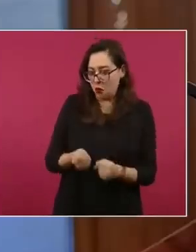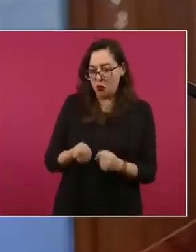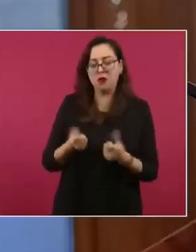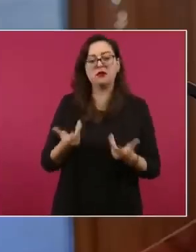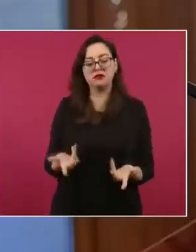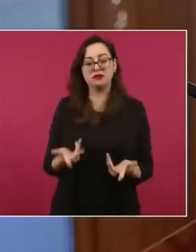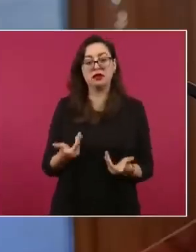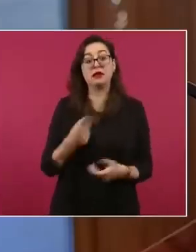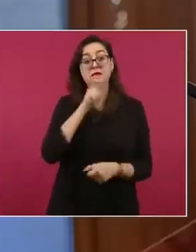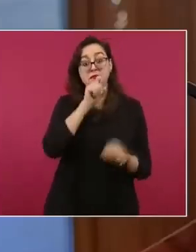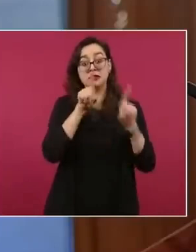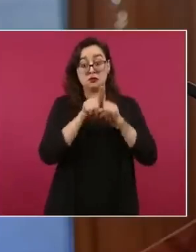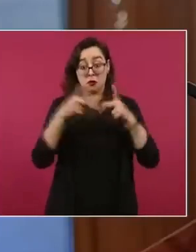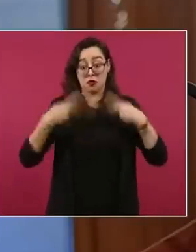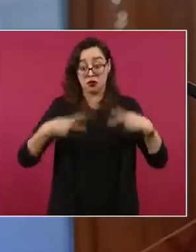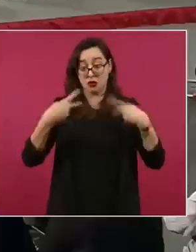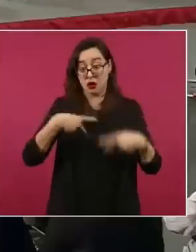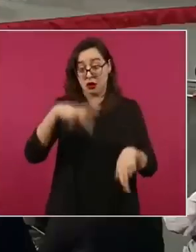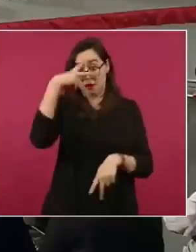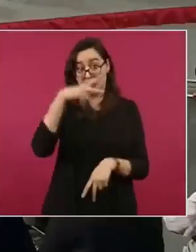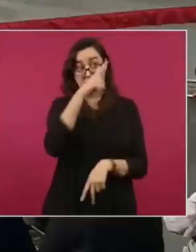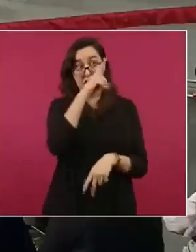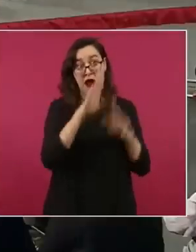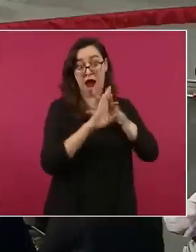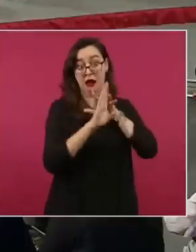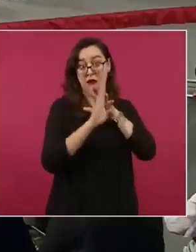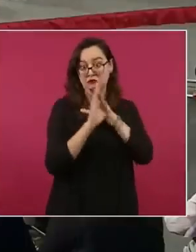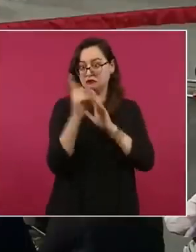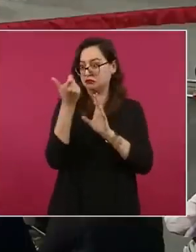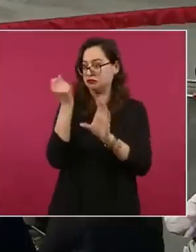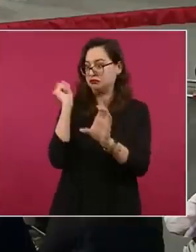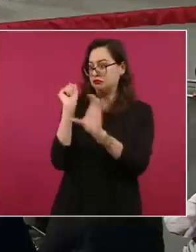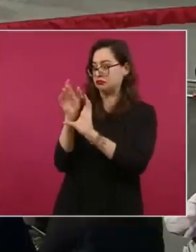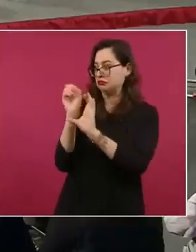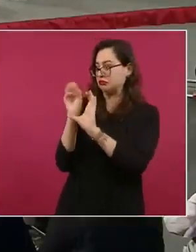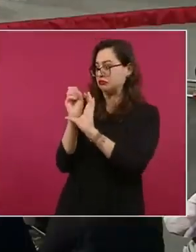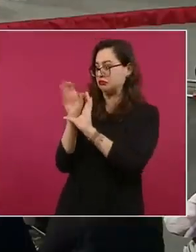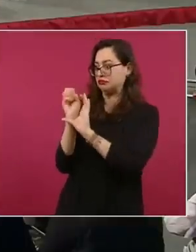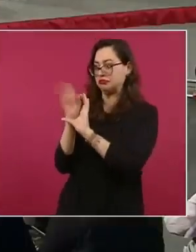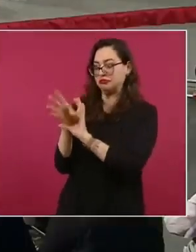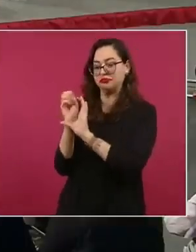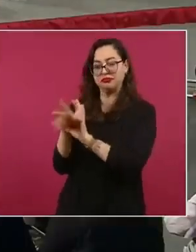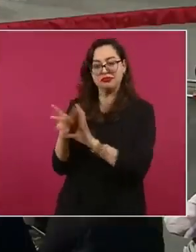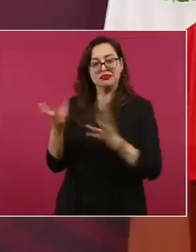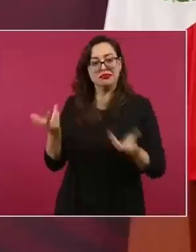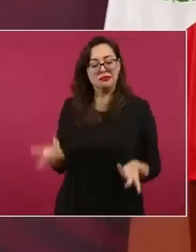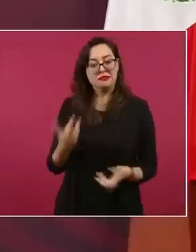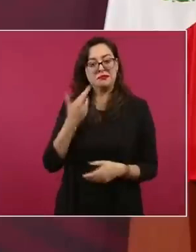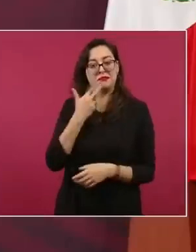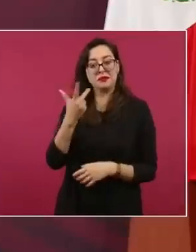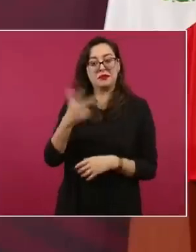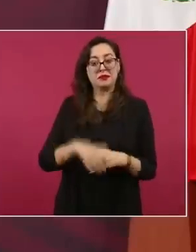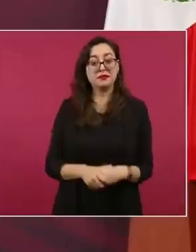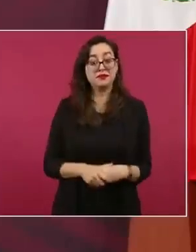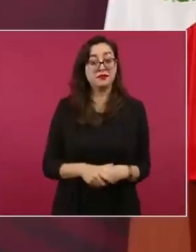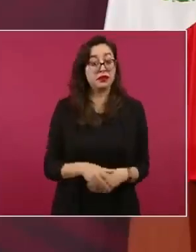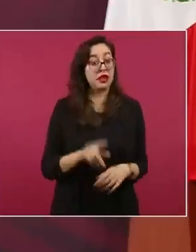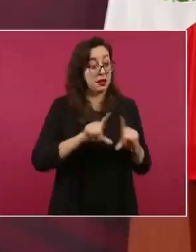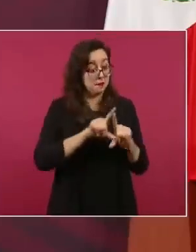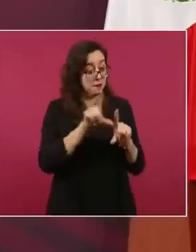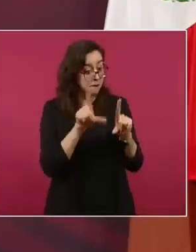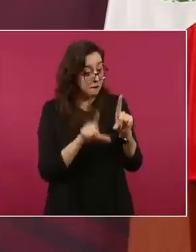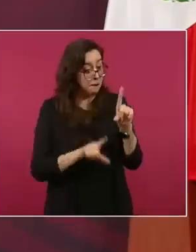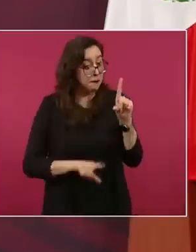y más remesas. Sí. Bueno, pues obviamente. Sí, hay mucha oferta de dólares. Si en México estuviéramos haciendo las cosas realmente